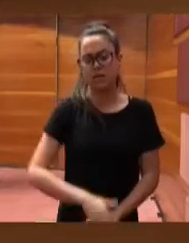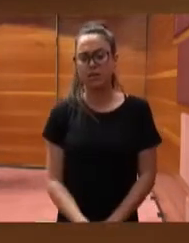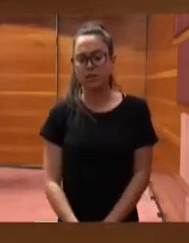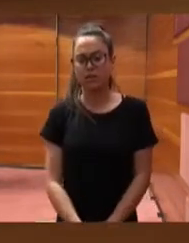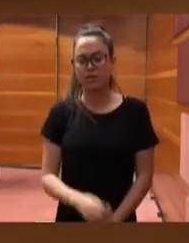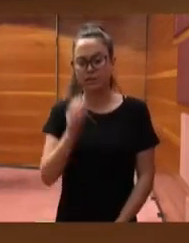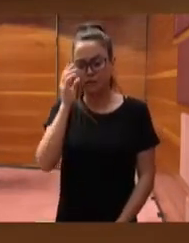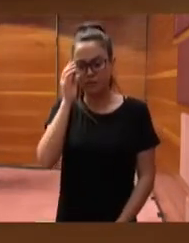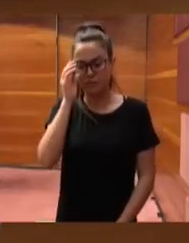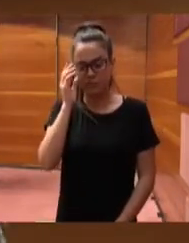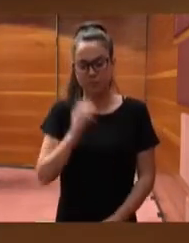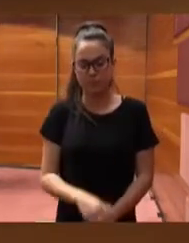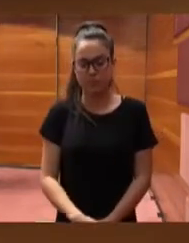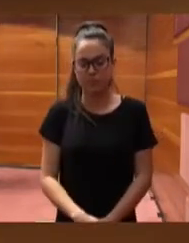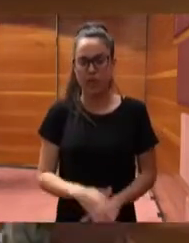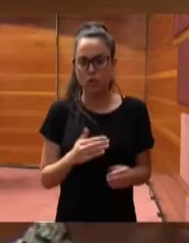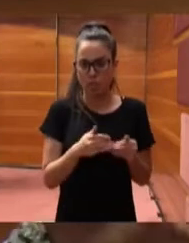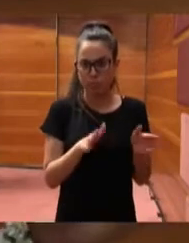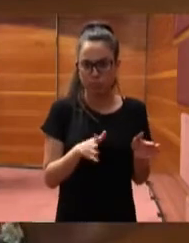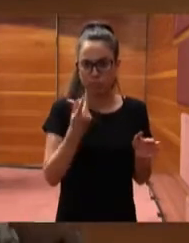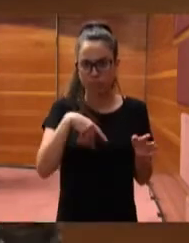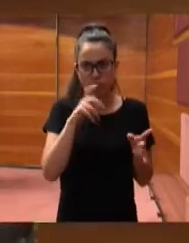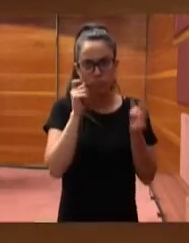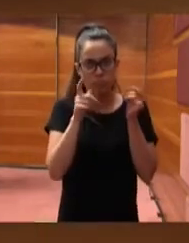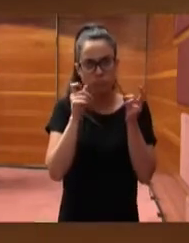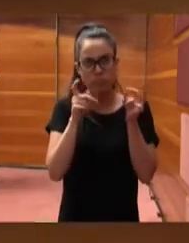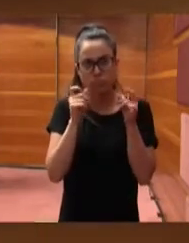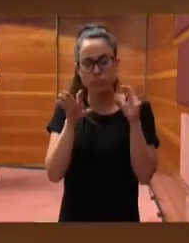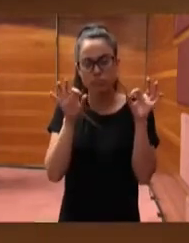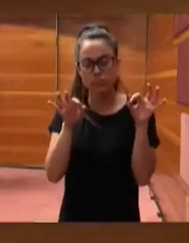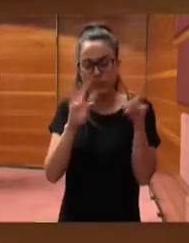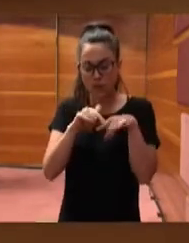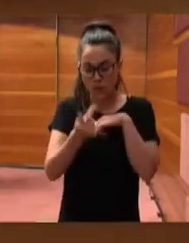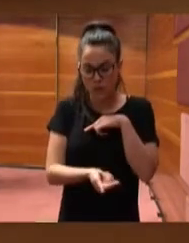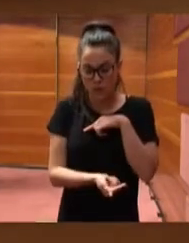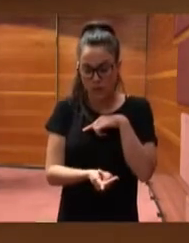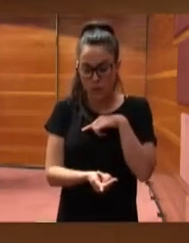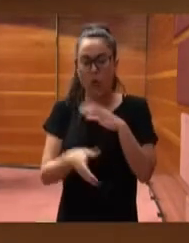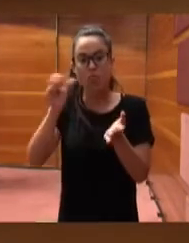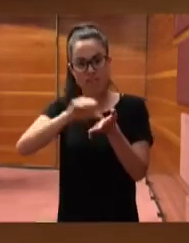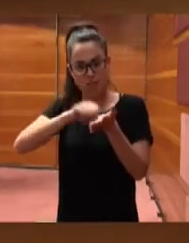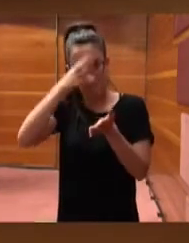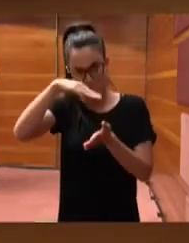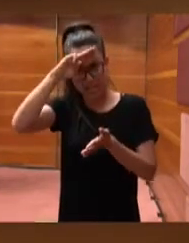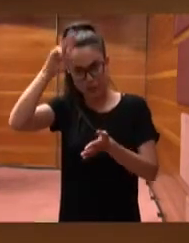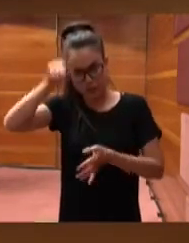Eso fue en el camino de la apertura. Y luego en la Ciudad de México